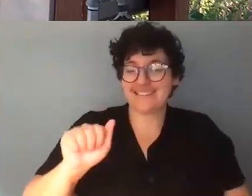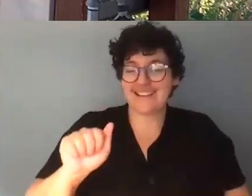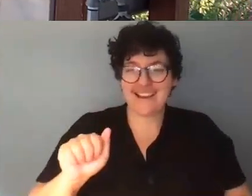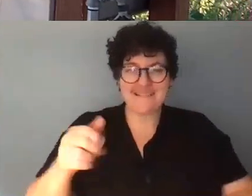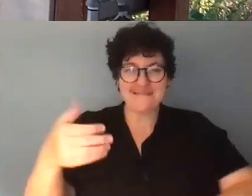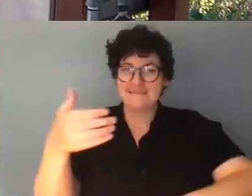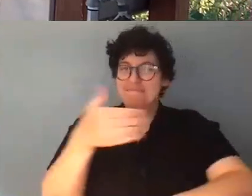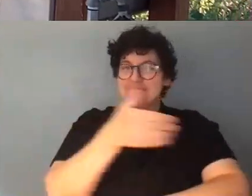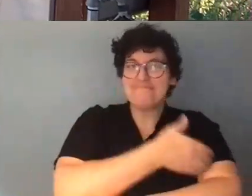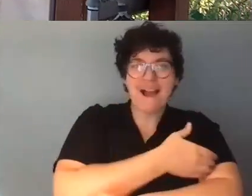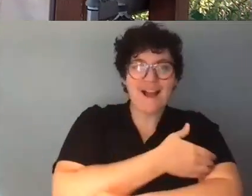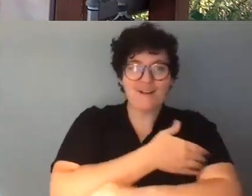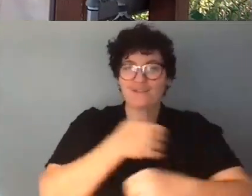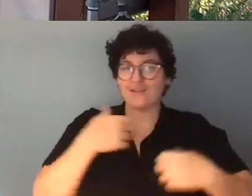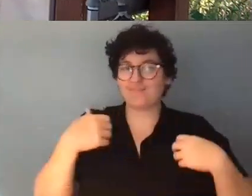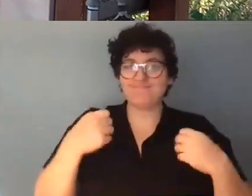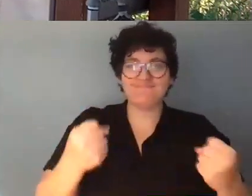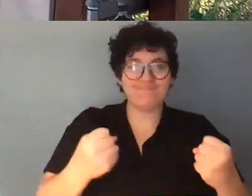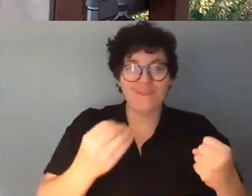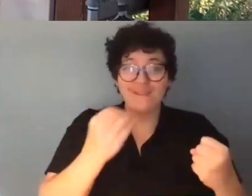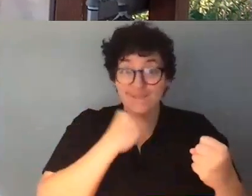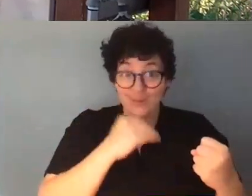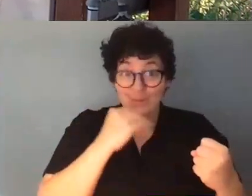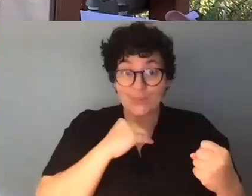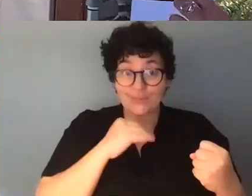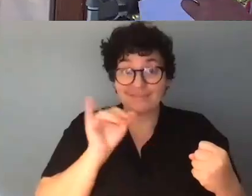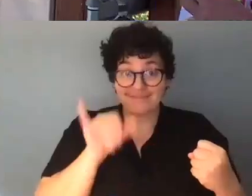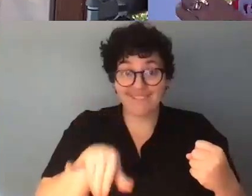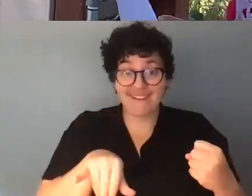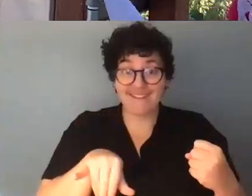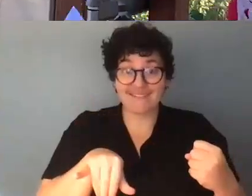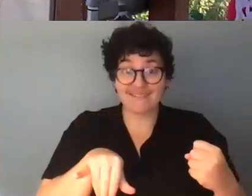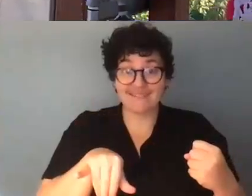de poder, que